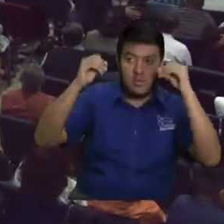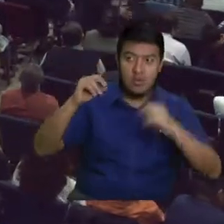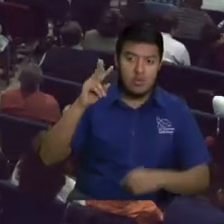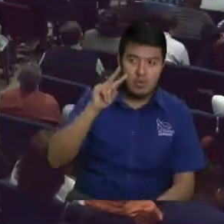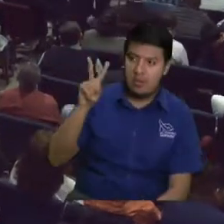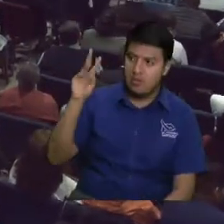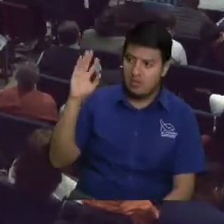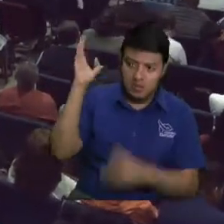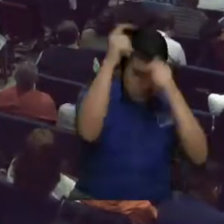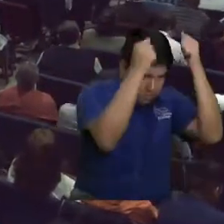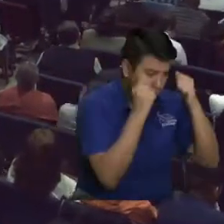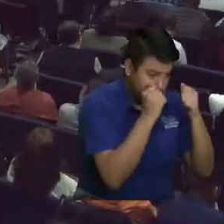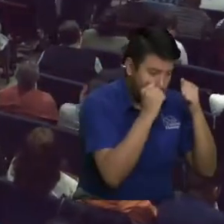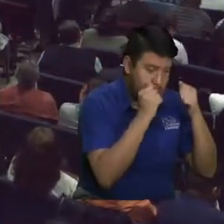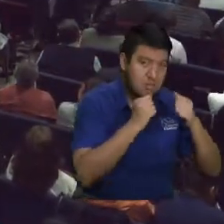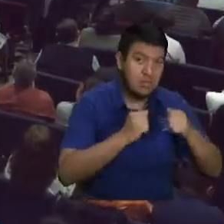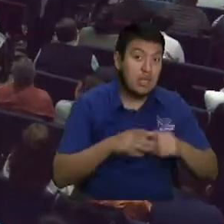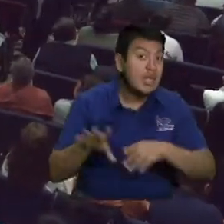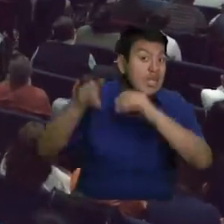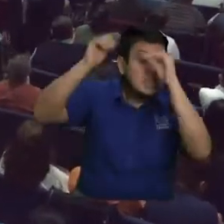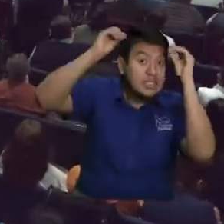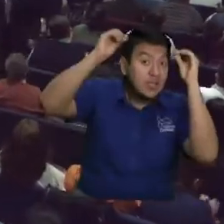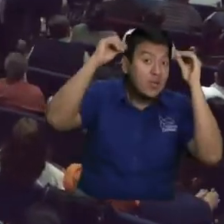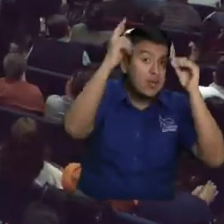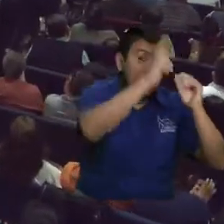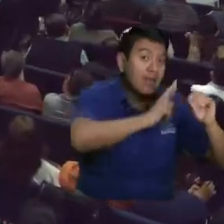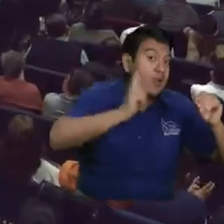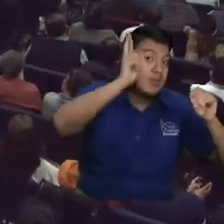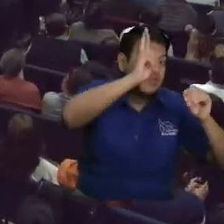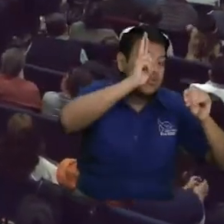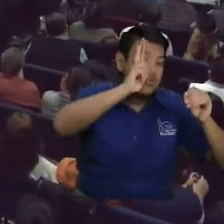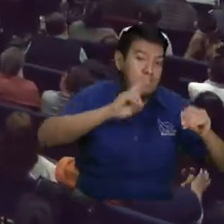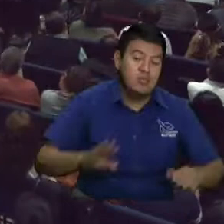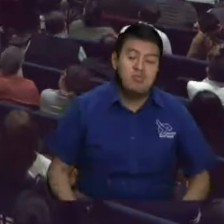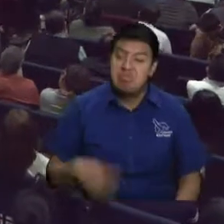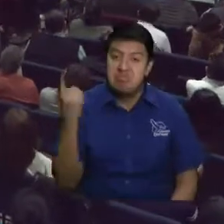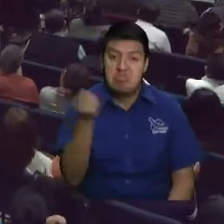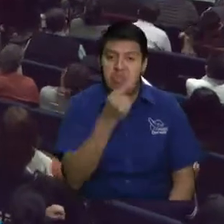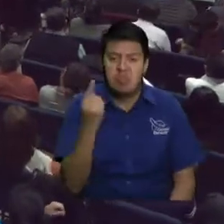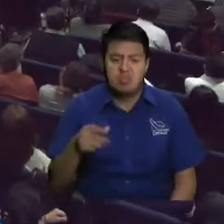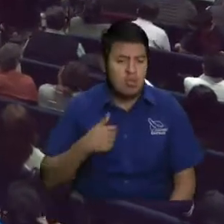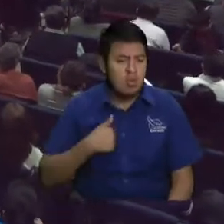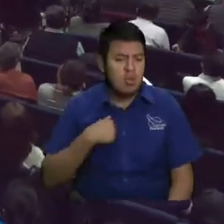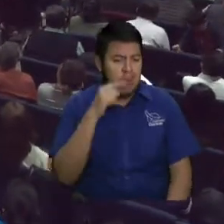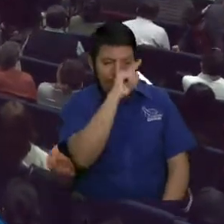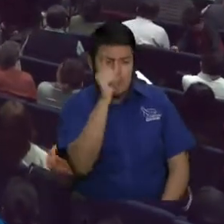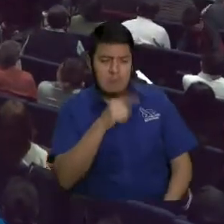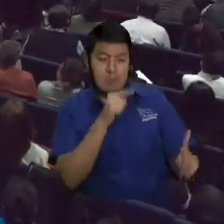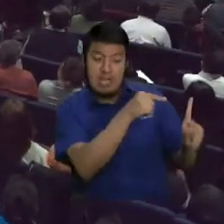Y así pasaban, todos. Entonces yo le pregunté ahí